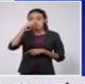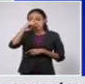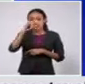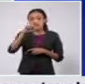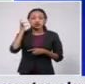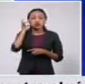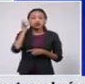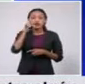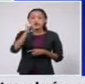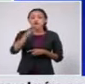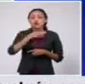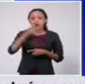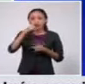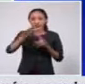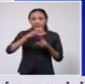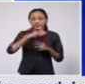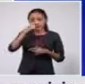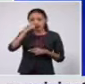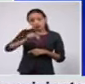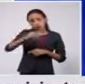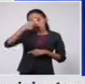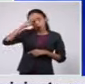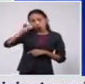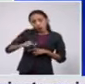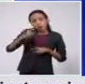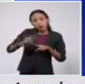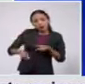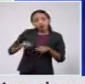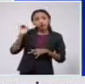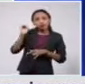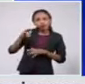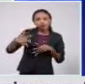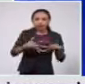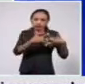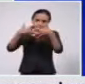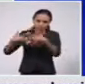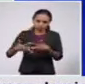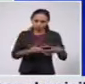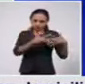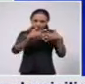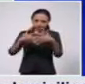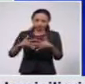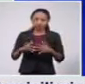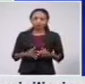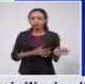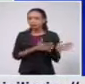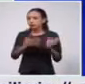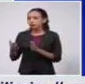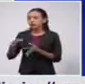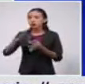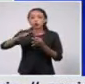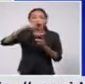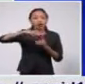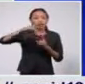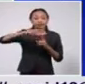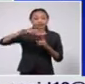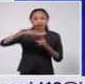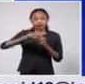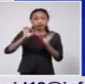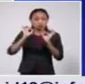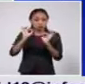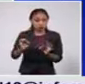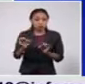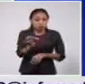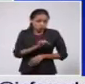cubanos procedentes de Estados Unidos. Y en Guantánamo, en el municipio Cabecera,